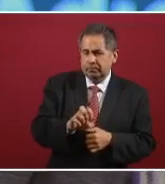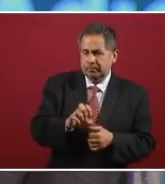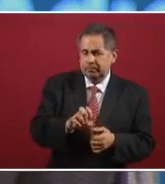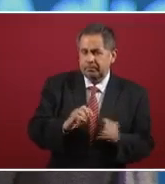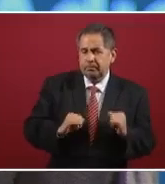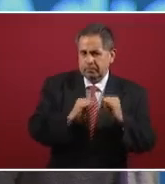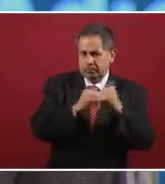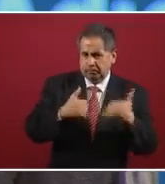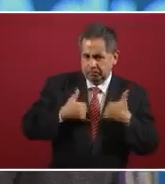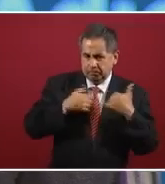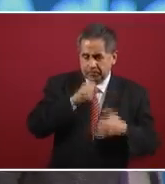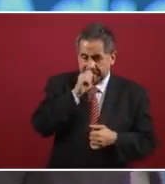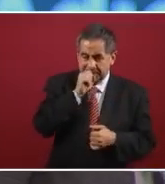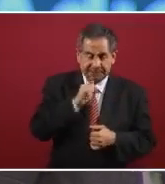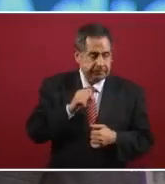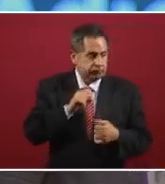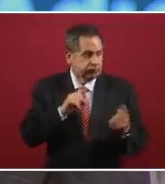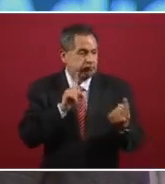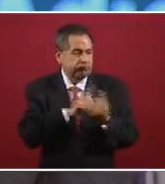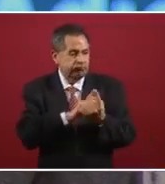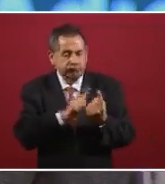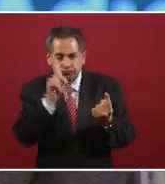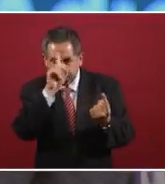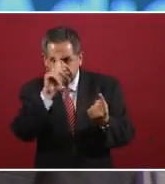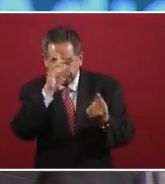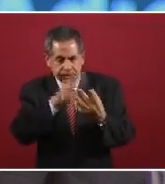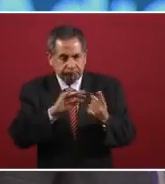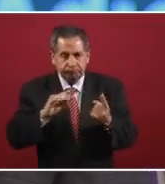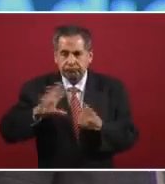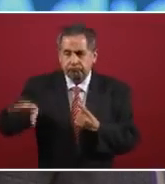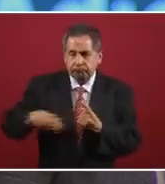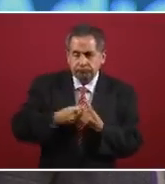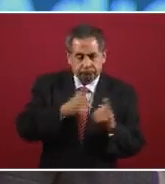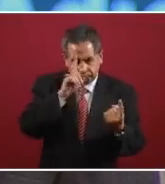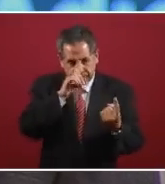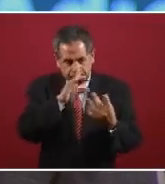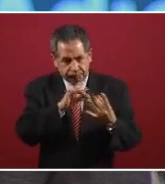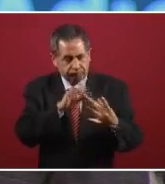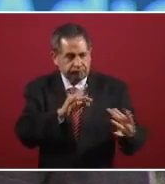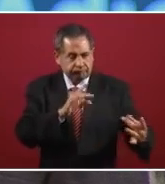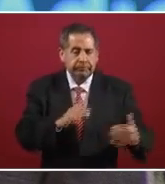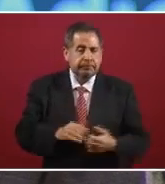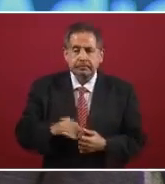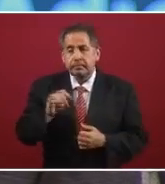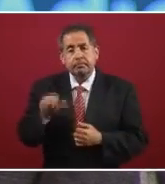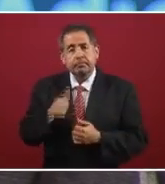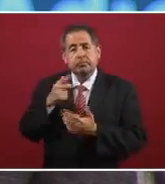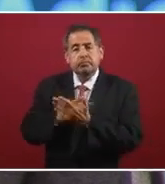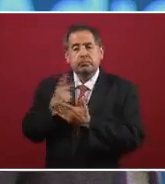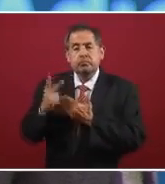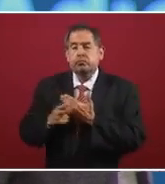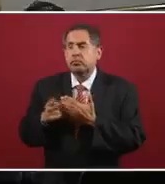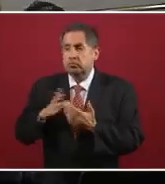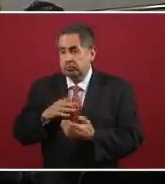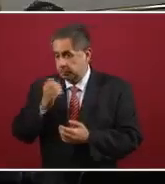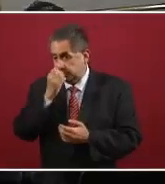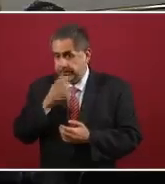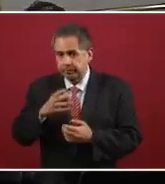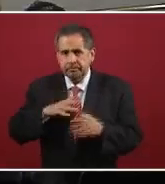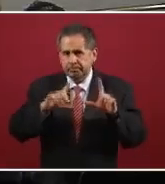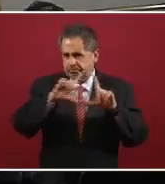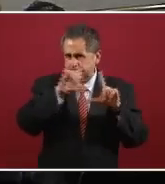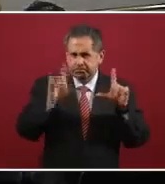de consejería por pares, y se suma un modelo extraordinariamente vigoroso que ya está ahora en